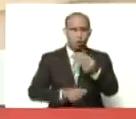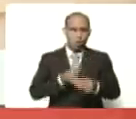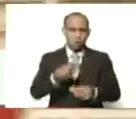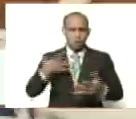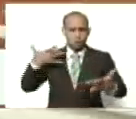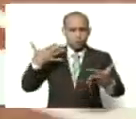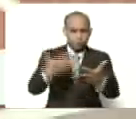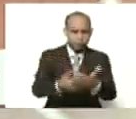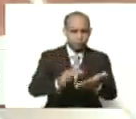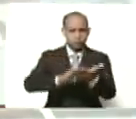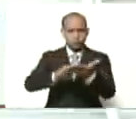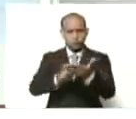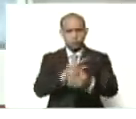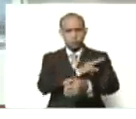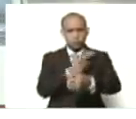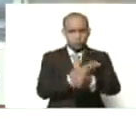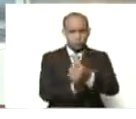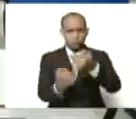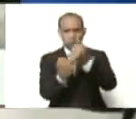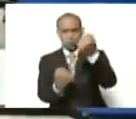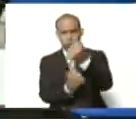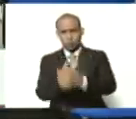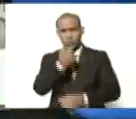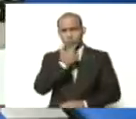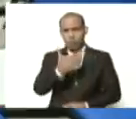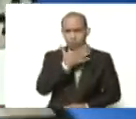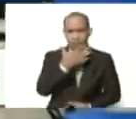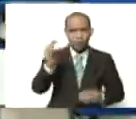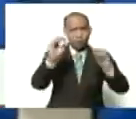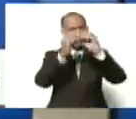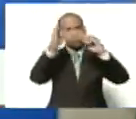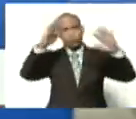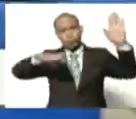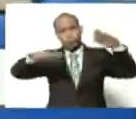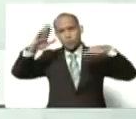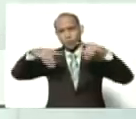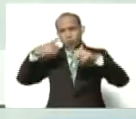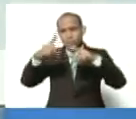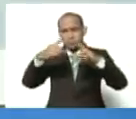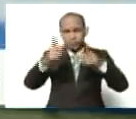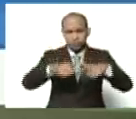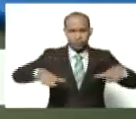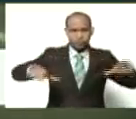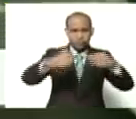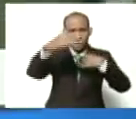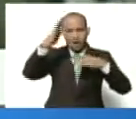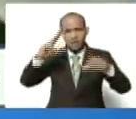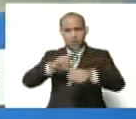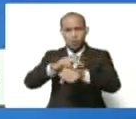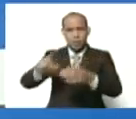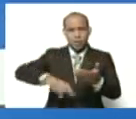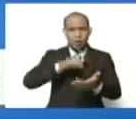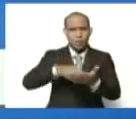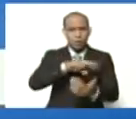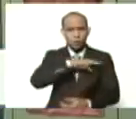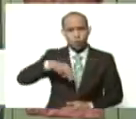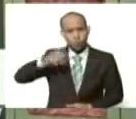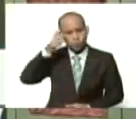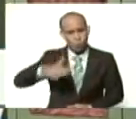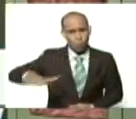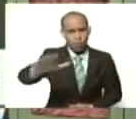la recuperación, fortalecimiento, embellecimiento y activación de áreas de atención médica a nuestro pueblo.